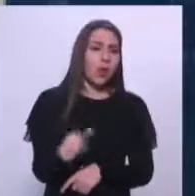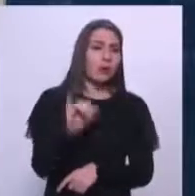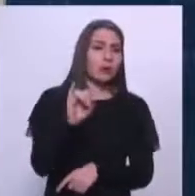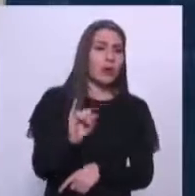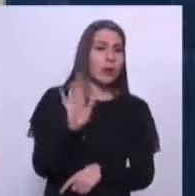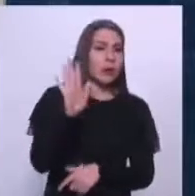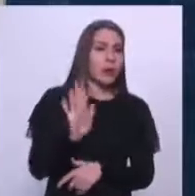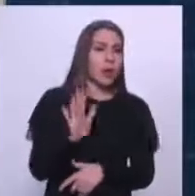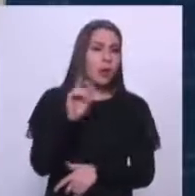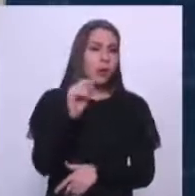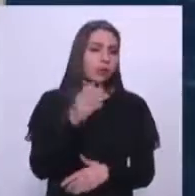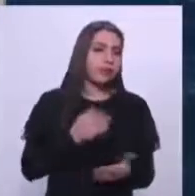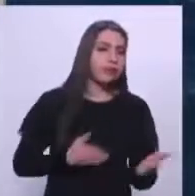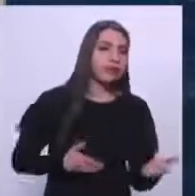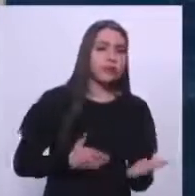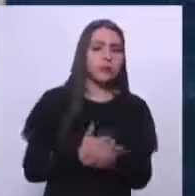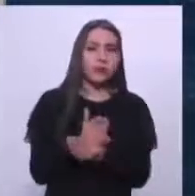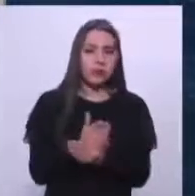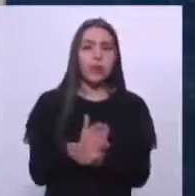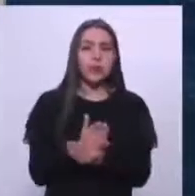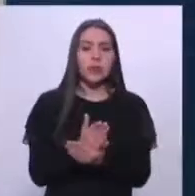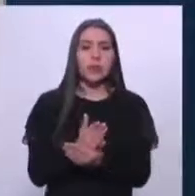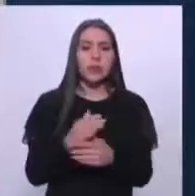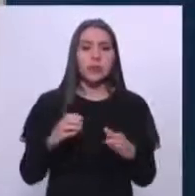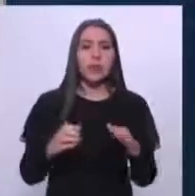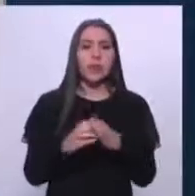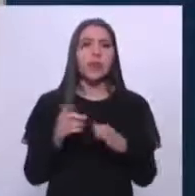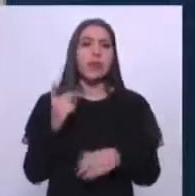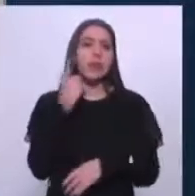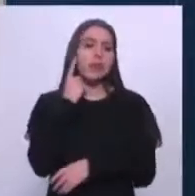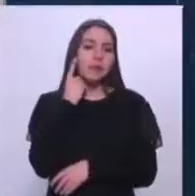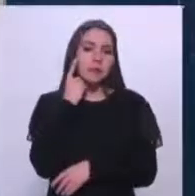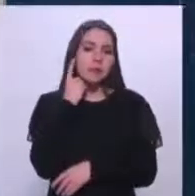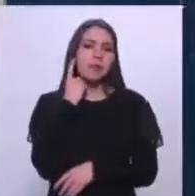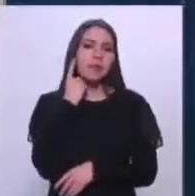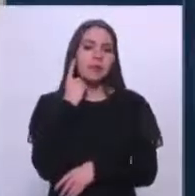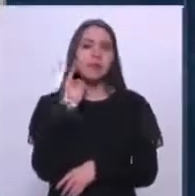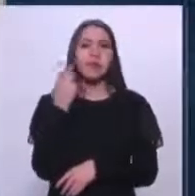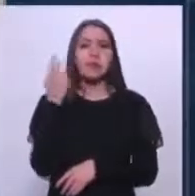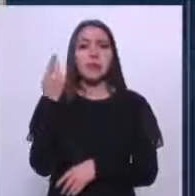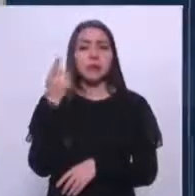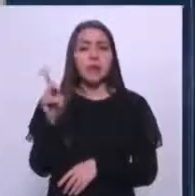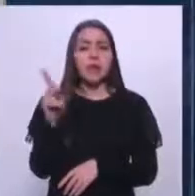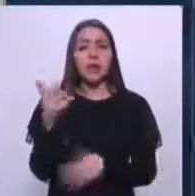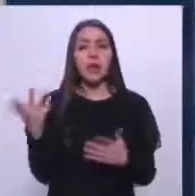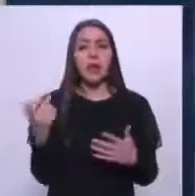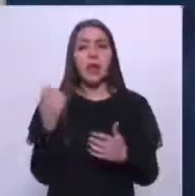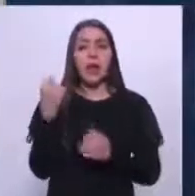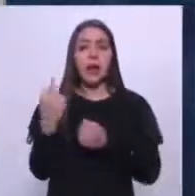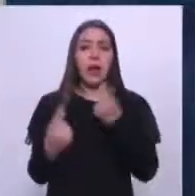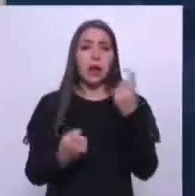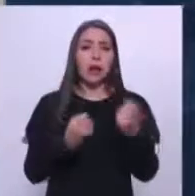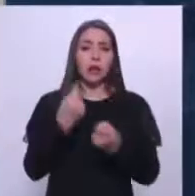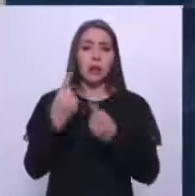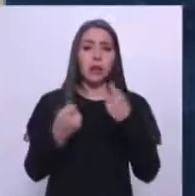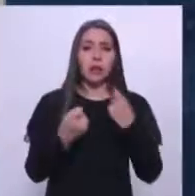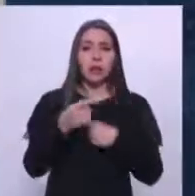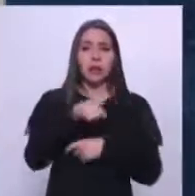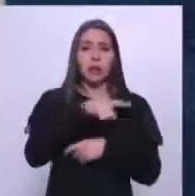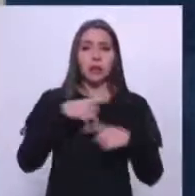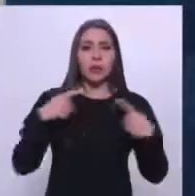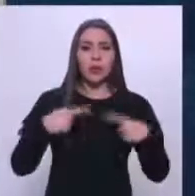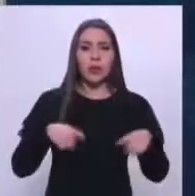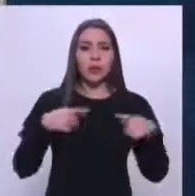intromisión, digamos, del legislativo. Pero como se planteó por parte de algunos